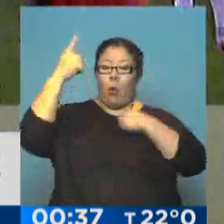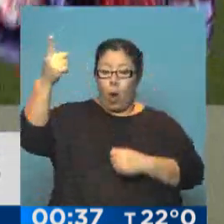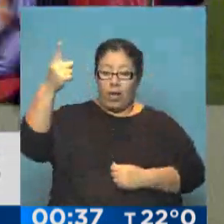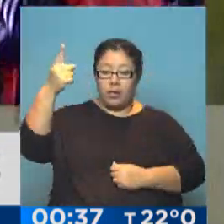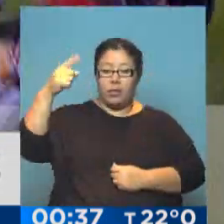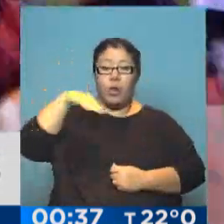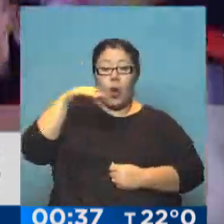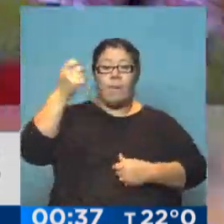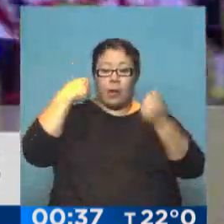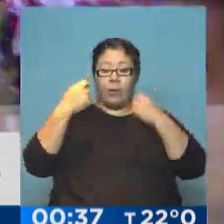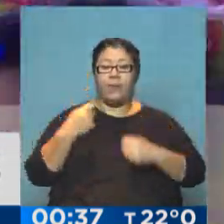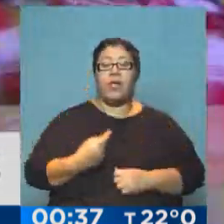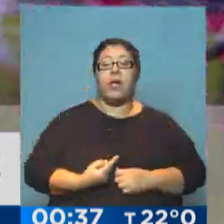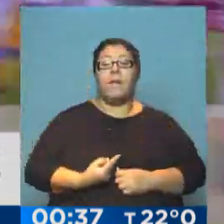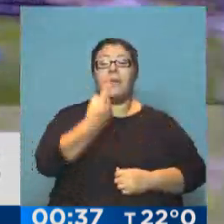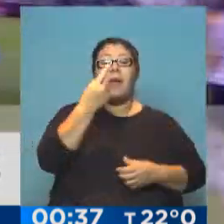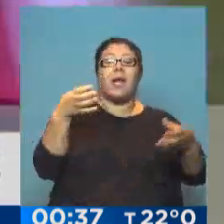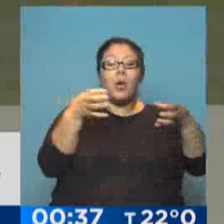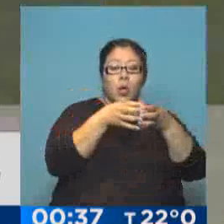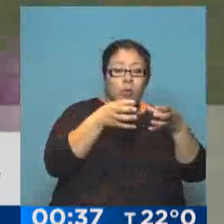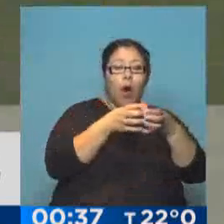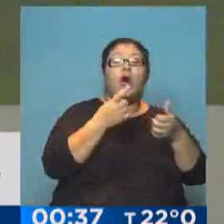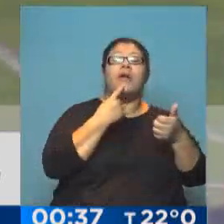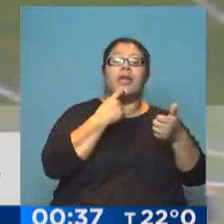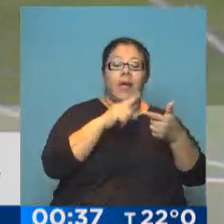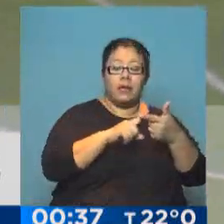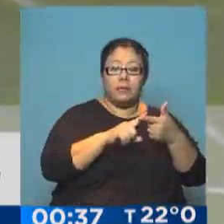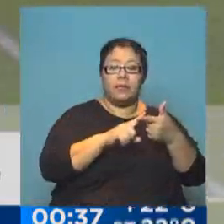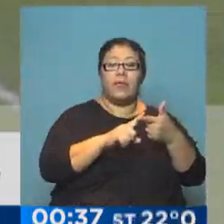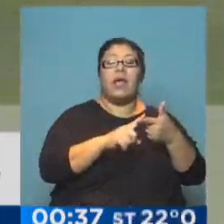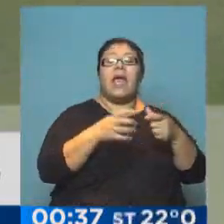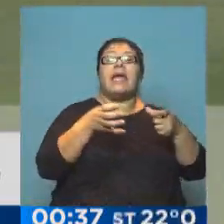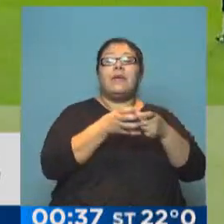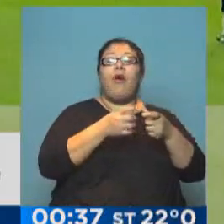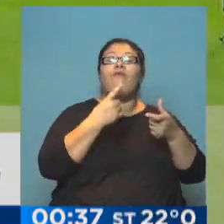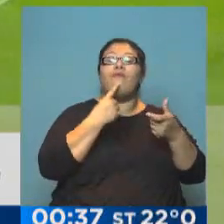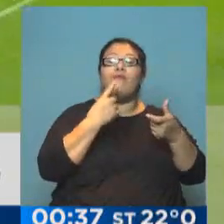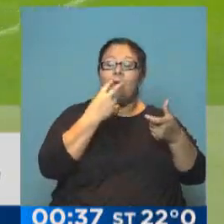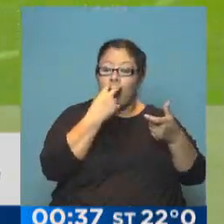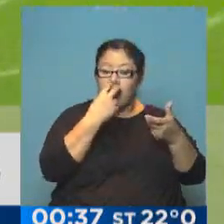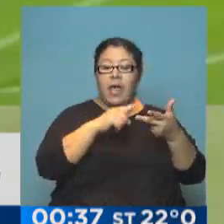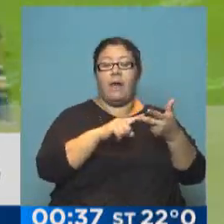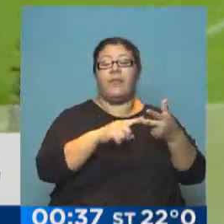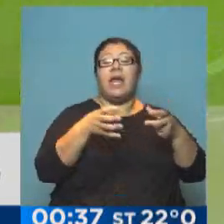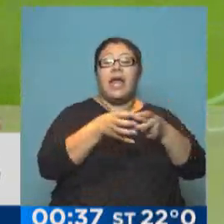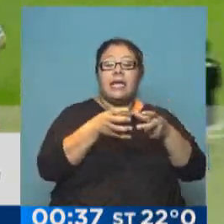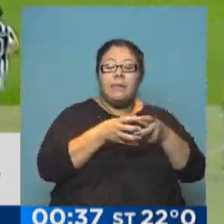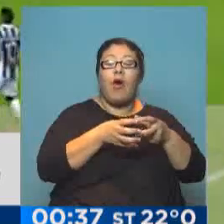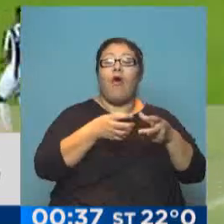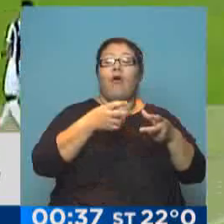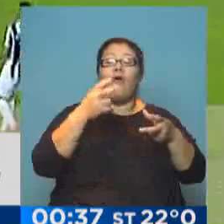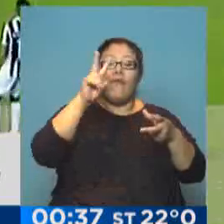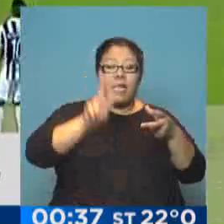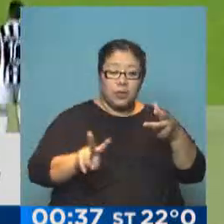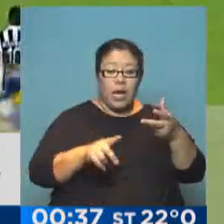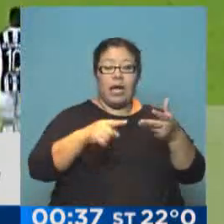integrará el Grupo 1 como cabeza de esa zona junto a The Strongest de Bolivia, Trujillanos de Venezuela y el ganador del